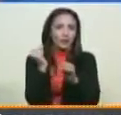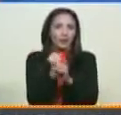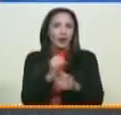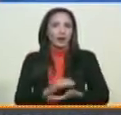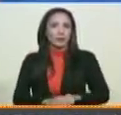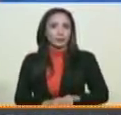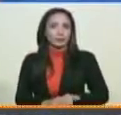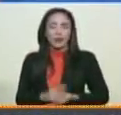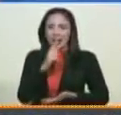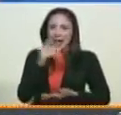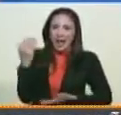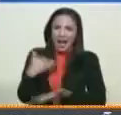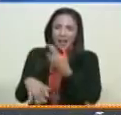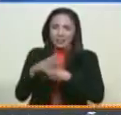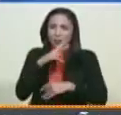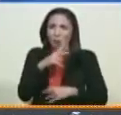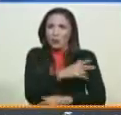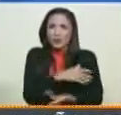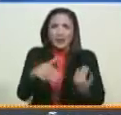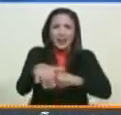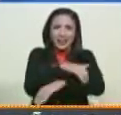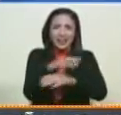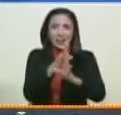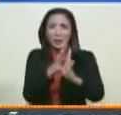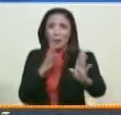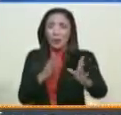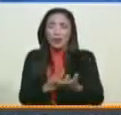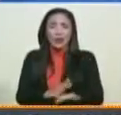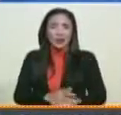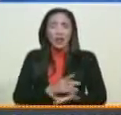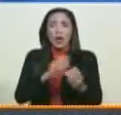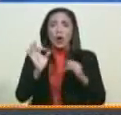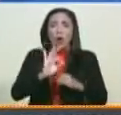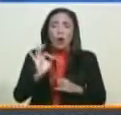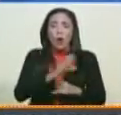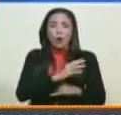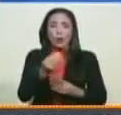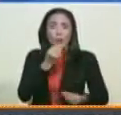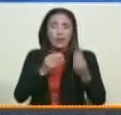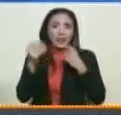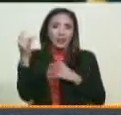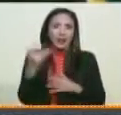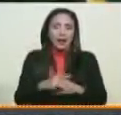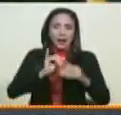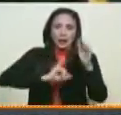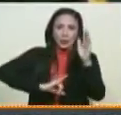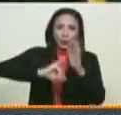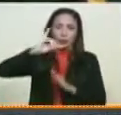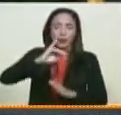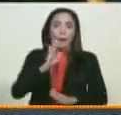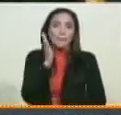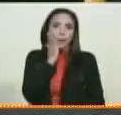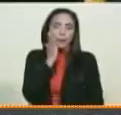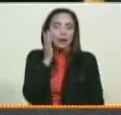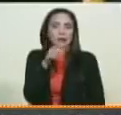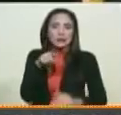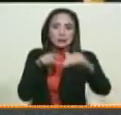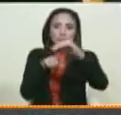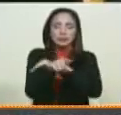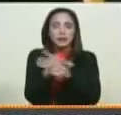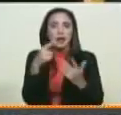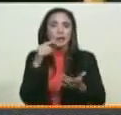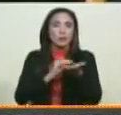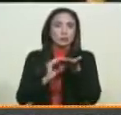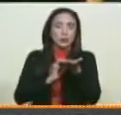la que era víctima del desabastecimiento o de la hiperinflación, de la madre que tenía que